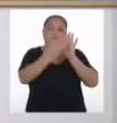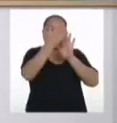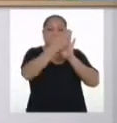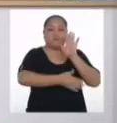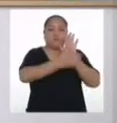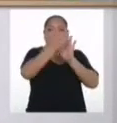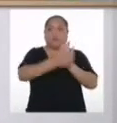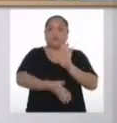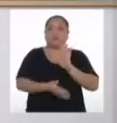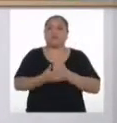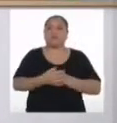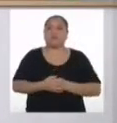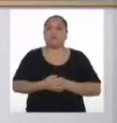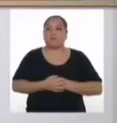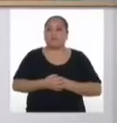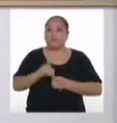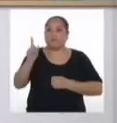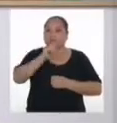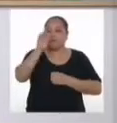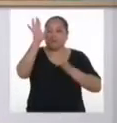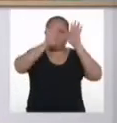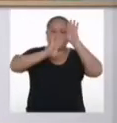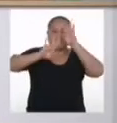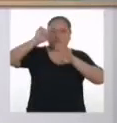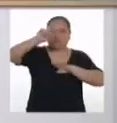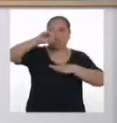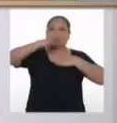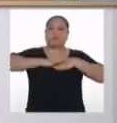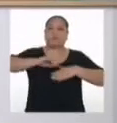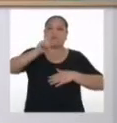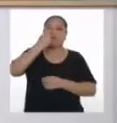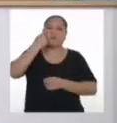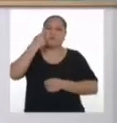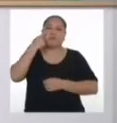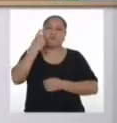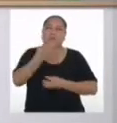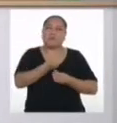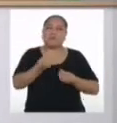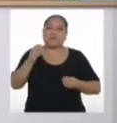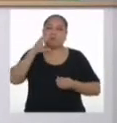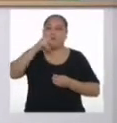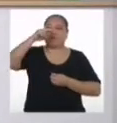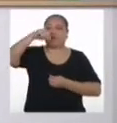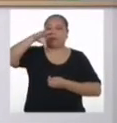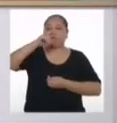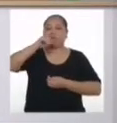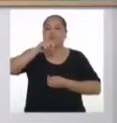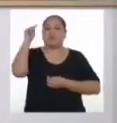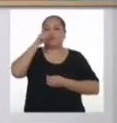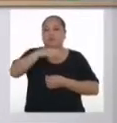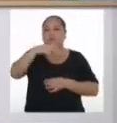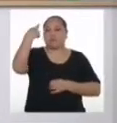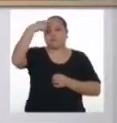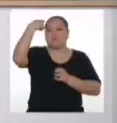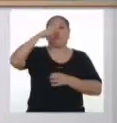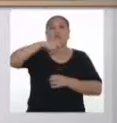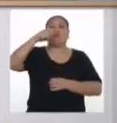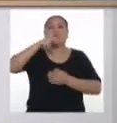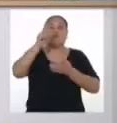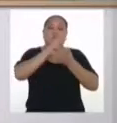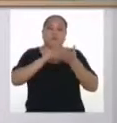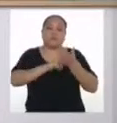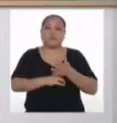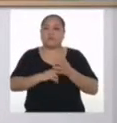el texto que vamos a leer. Y no se preocupen si no conocemos mucho sobre las cuencas. Para eso vamos a